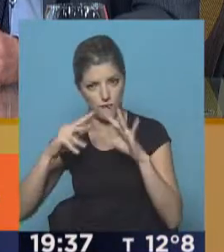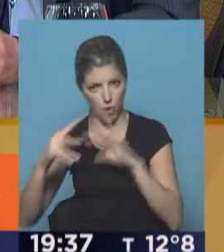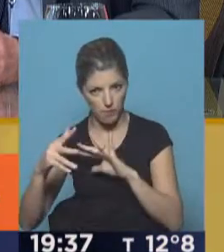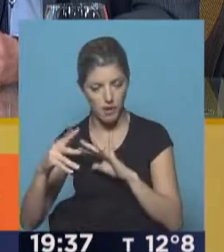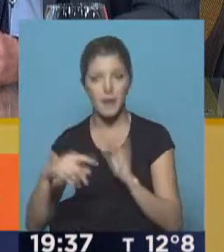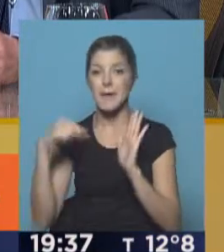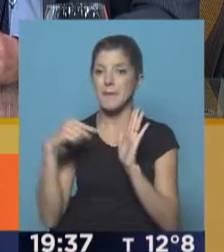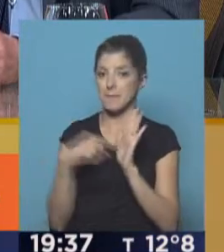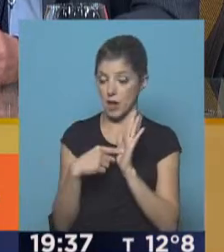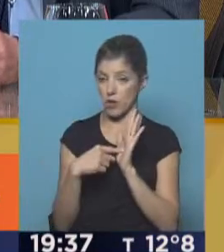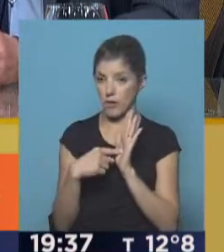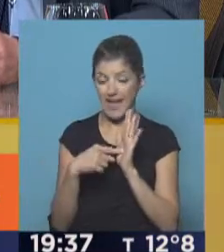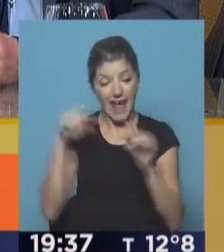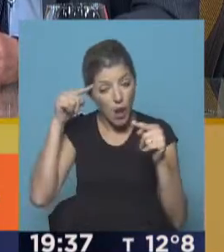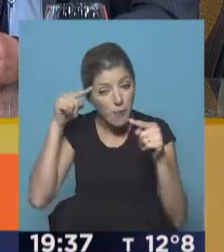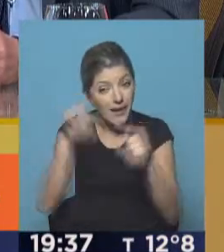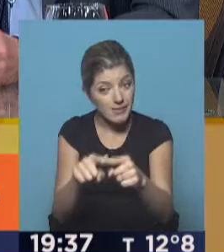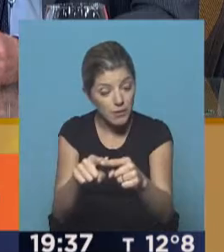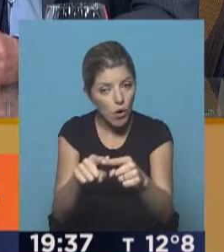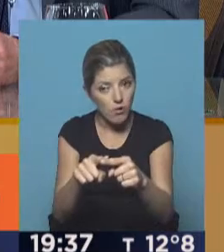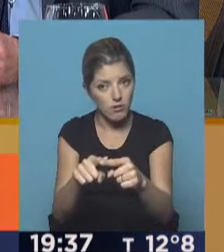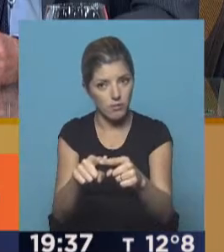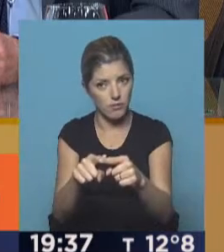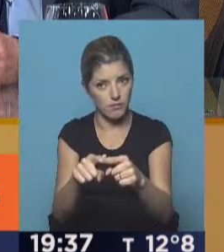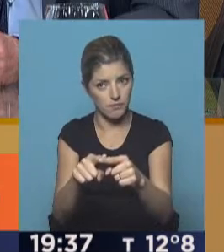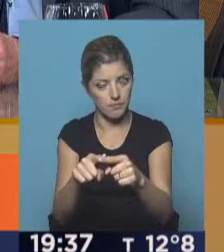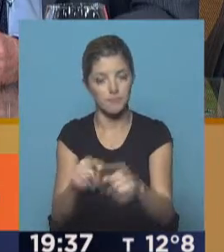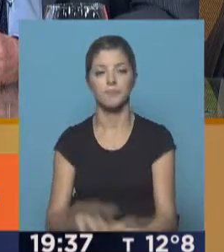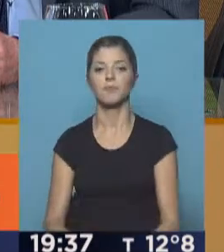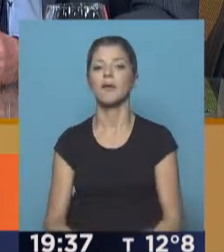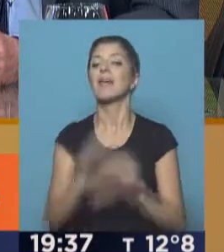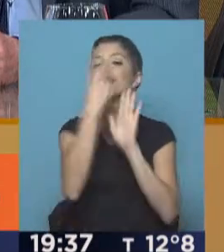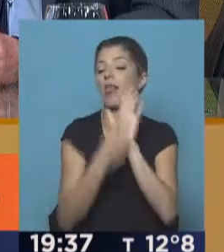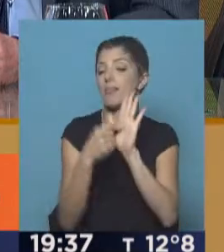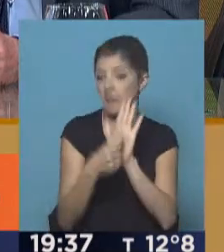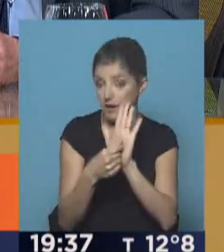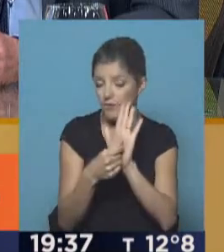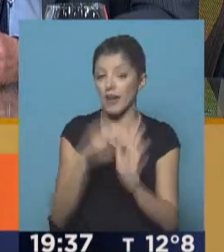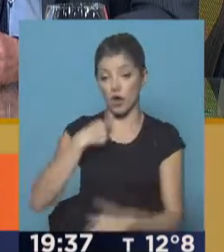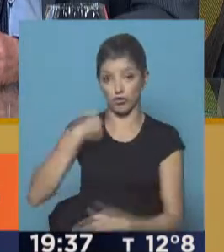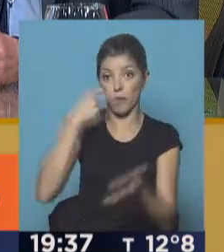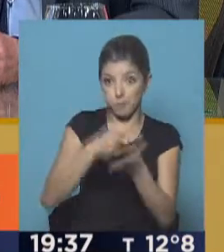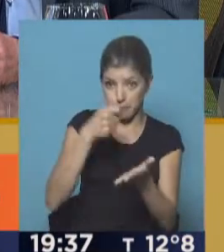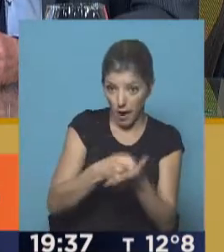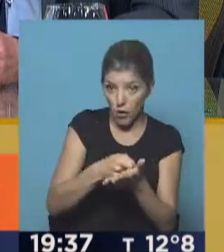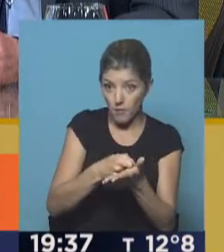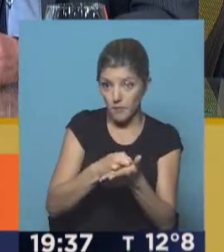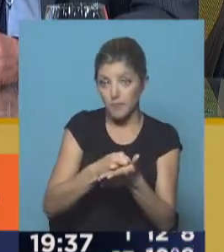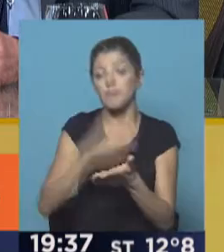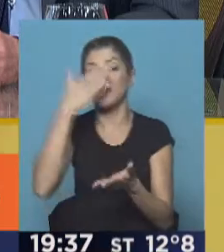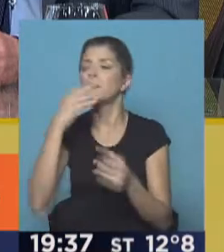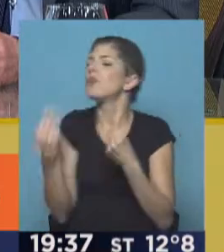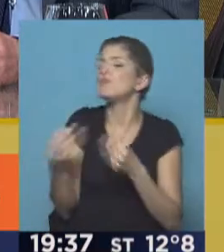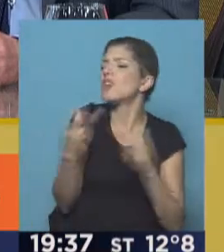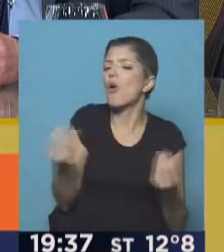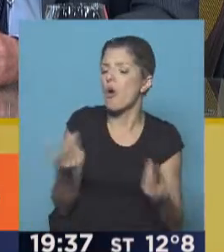manera renunciar al objetivo que es de sanear las tarifas y que lo que uno paga refleje los costos. Pero ¿cómo se puede